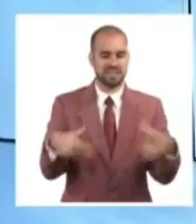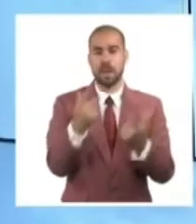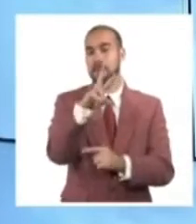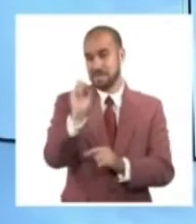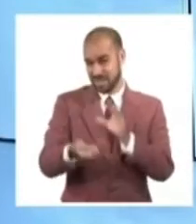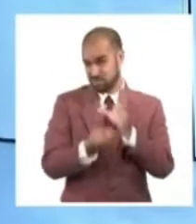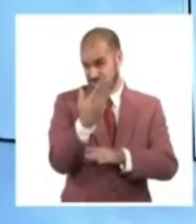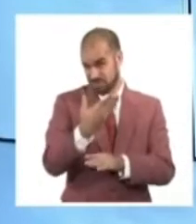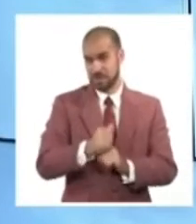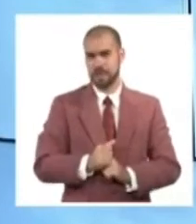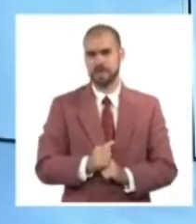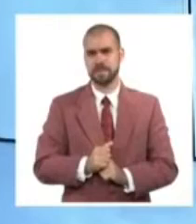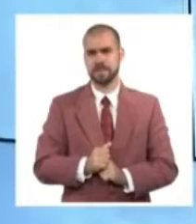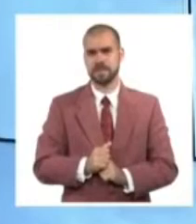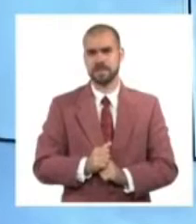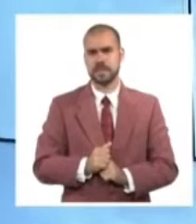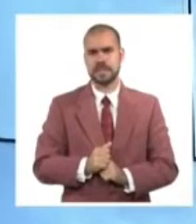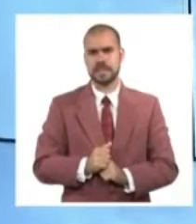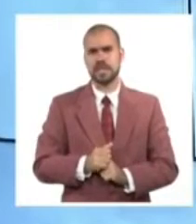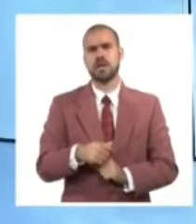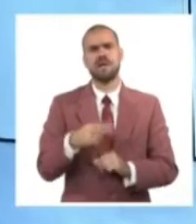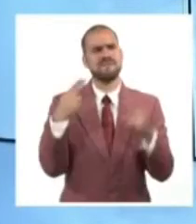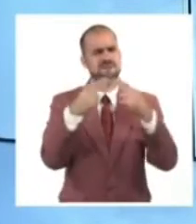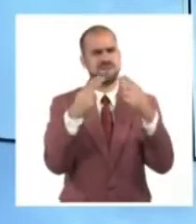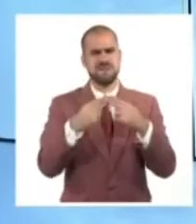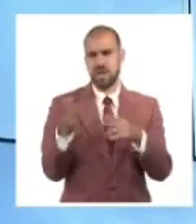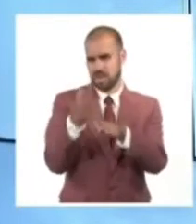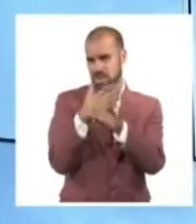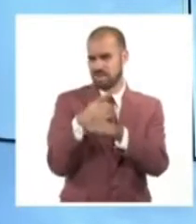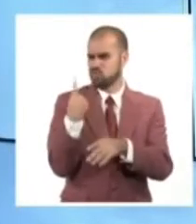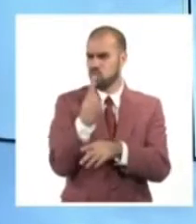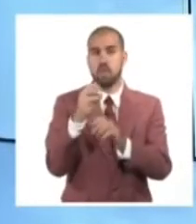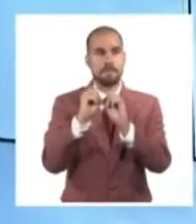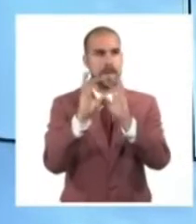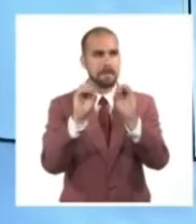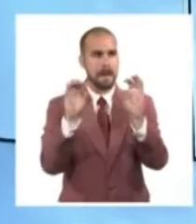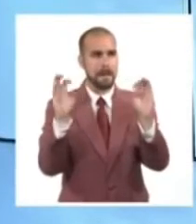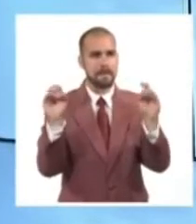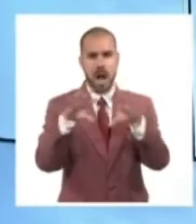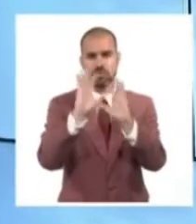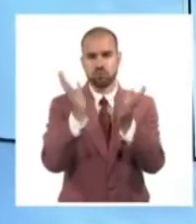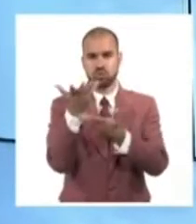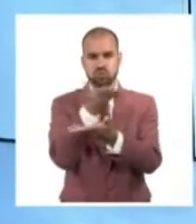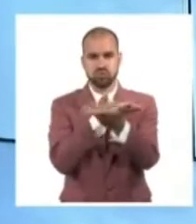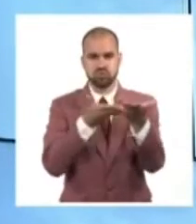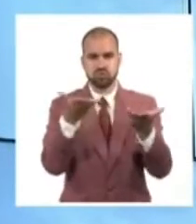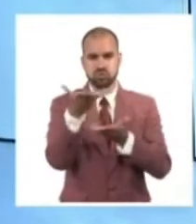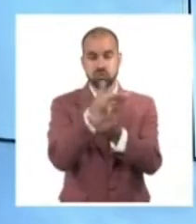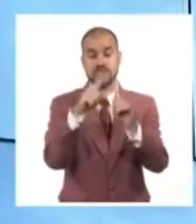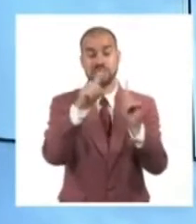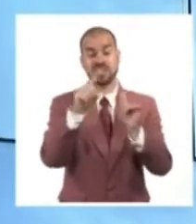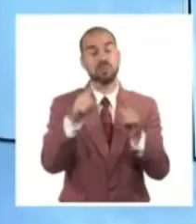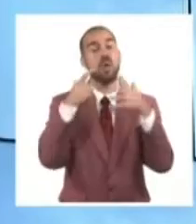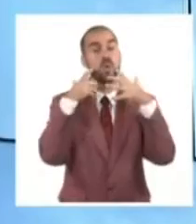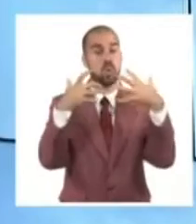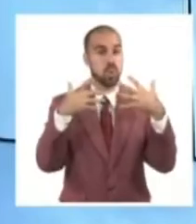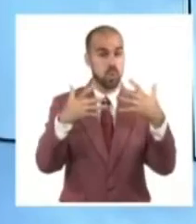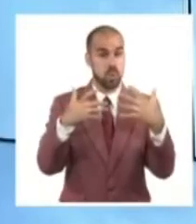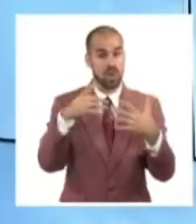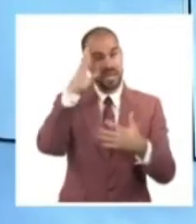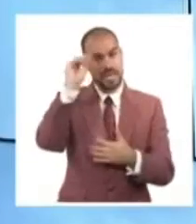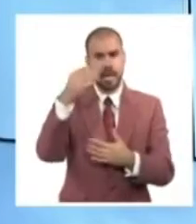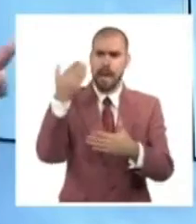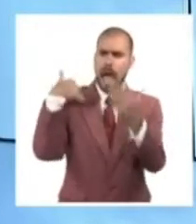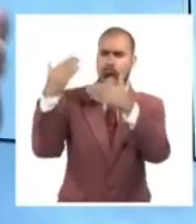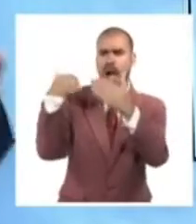creación, en eventos que ha hecho, ha promovido el debate de estos temas que han sido trascendentales y fueron muy novedosos en determinados